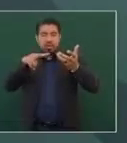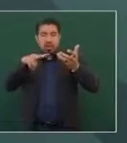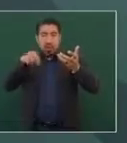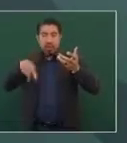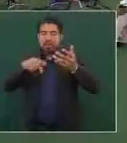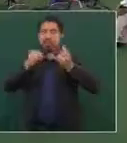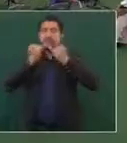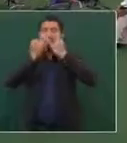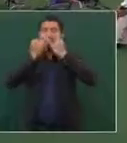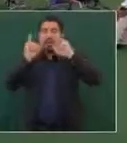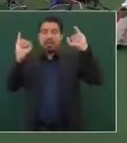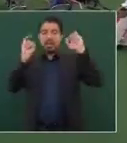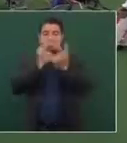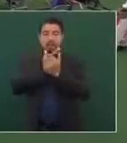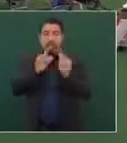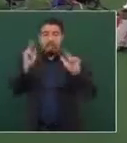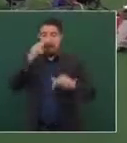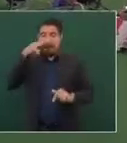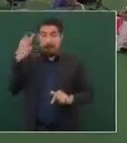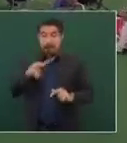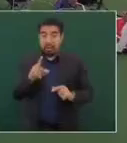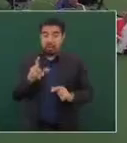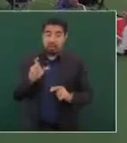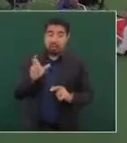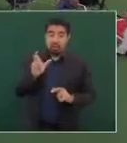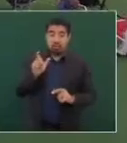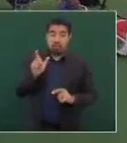independiente, sino por la actitud